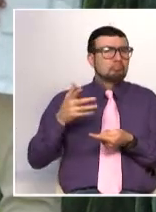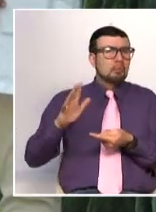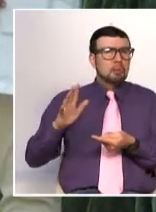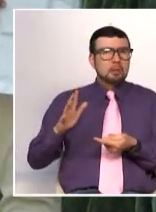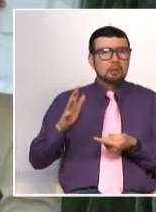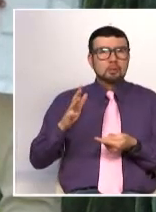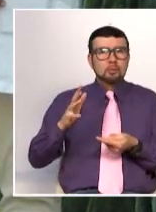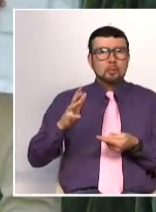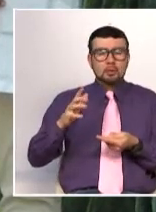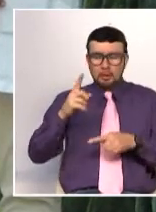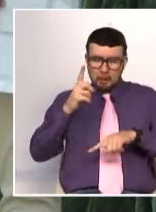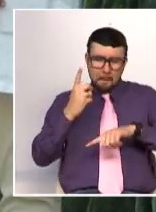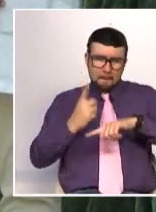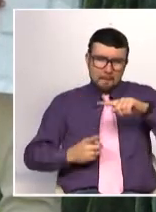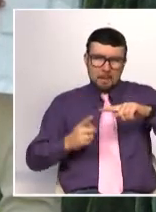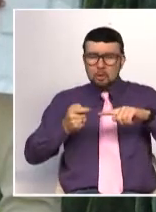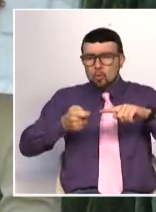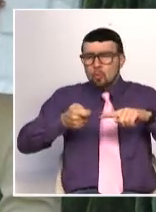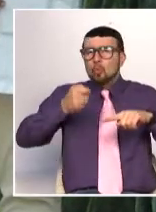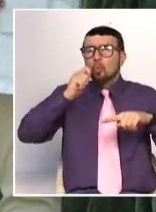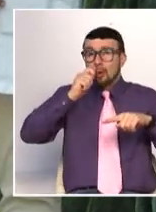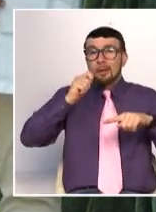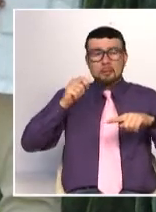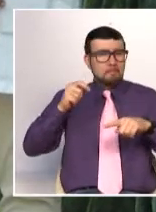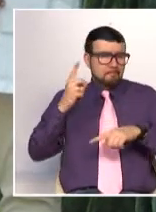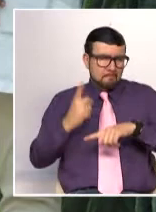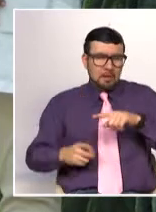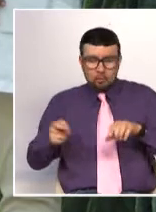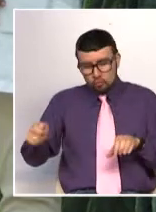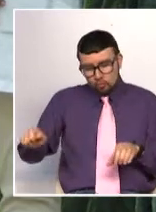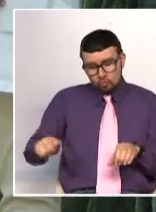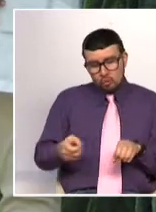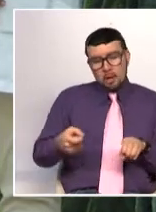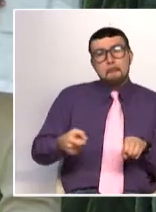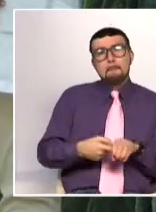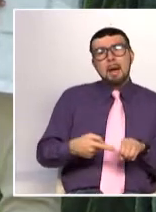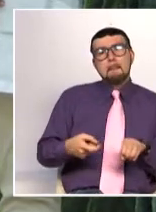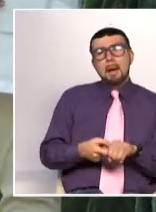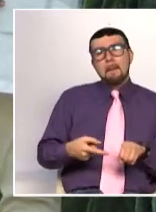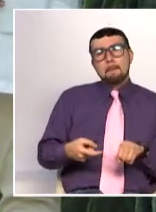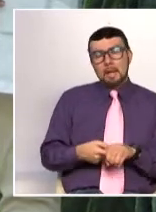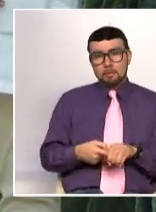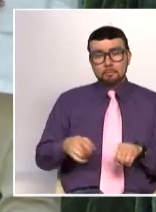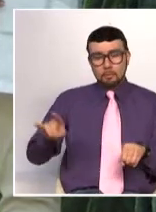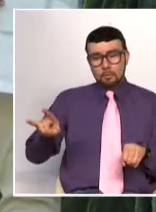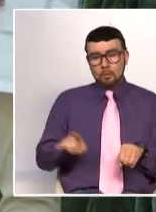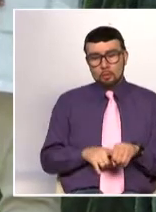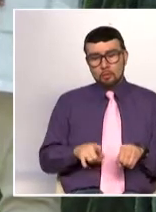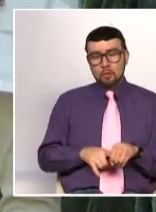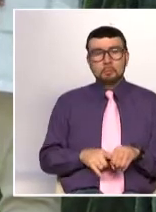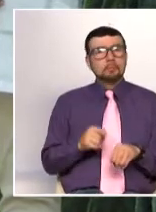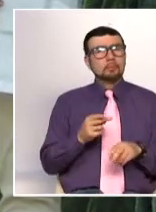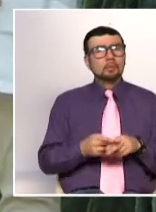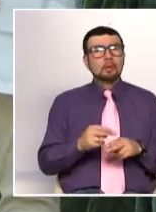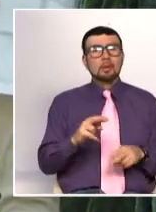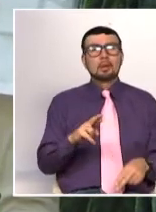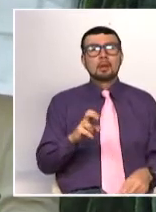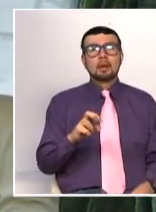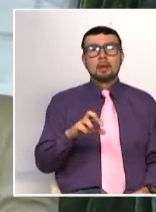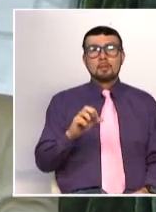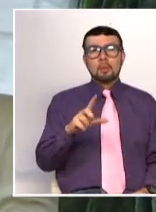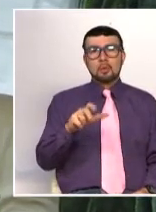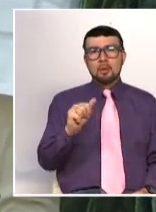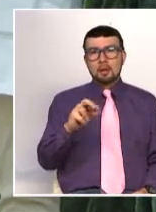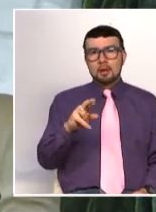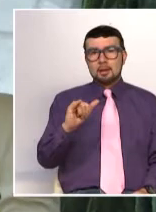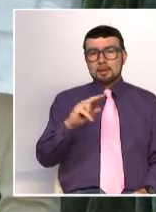una a menos de una taza de café se lee se le introduce un líquido que se llama re polarizador magnético celular